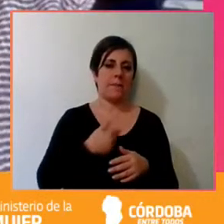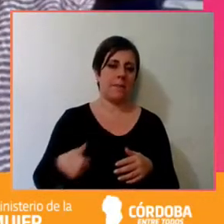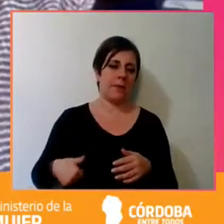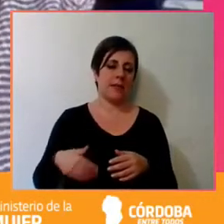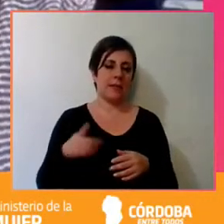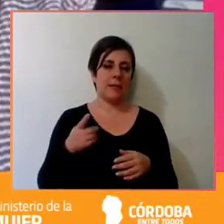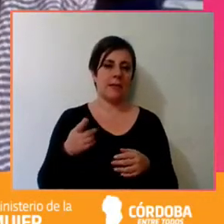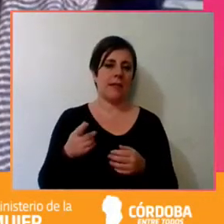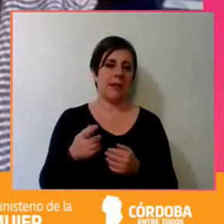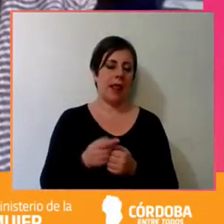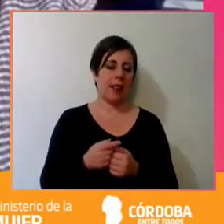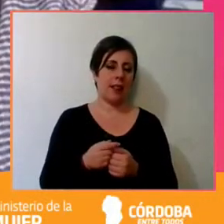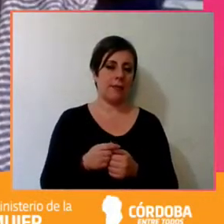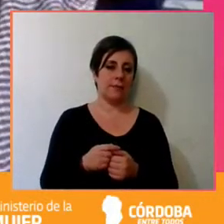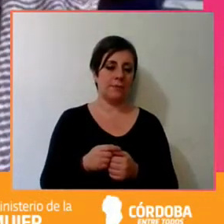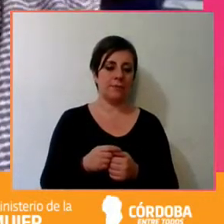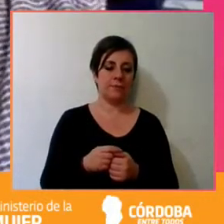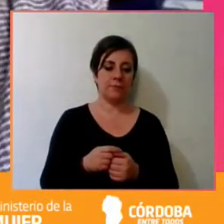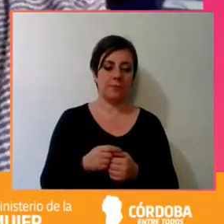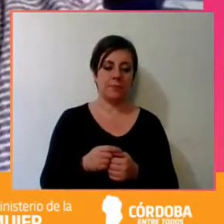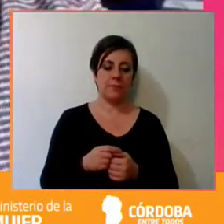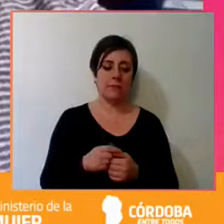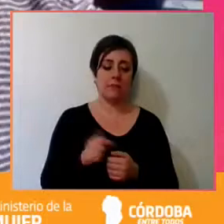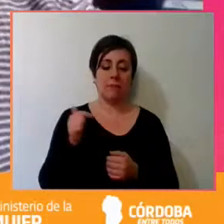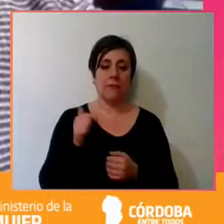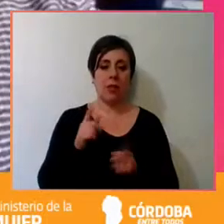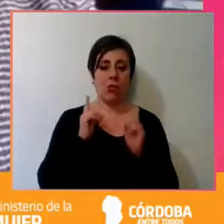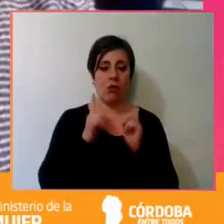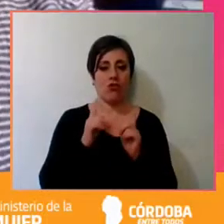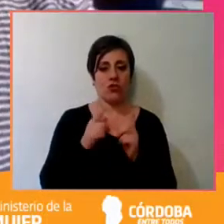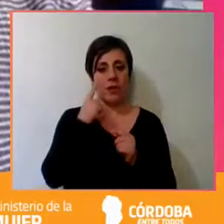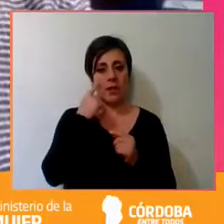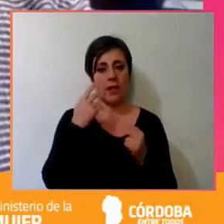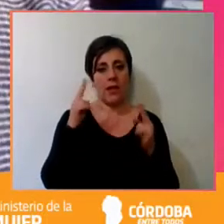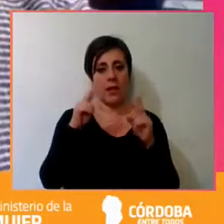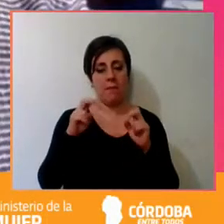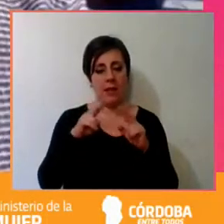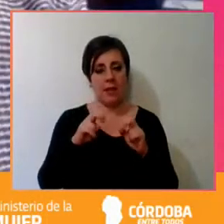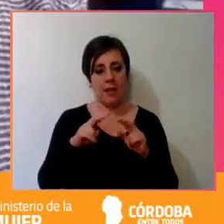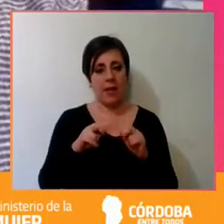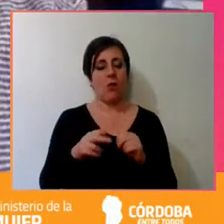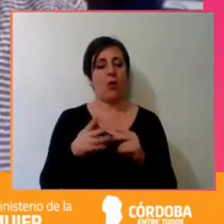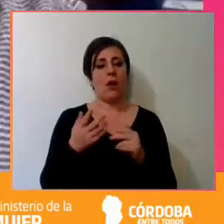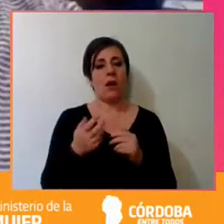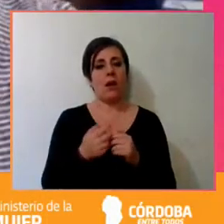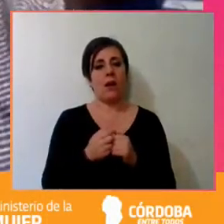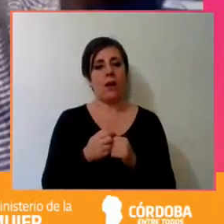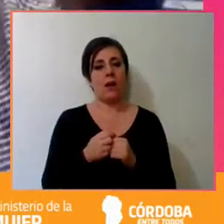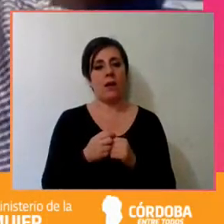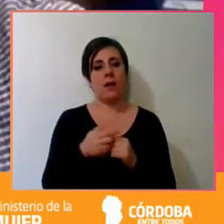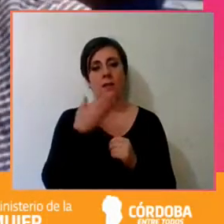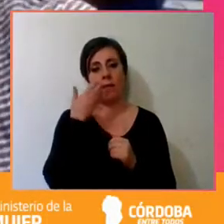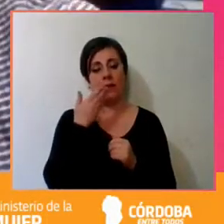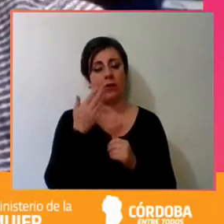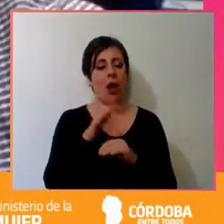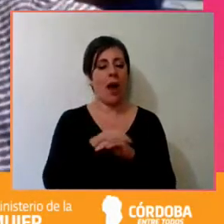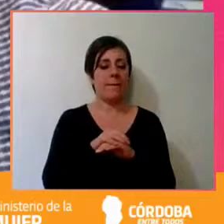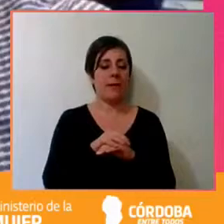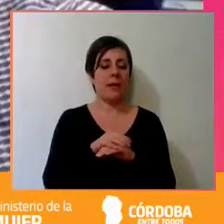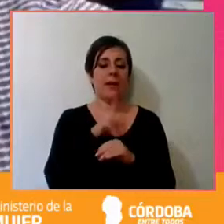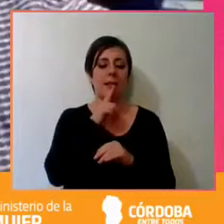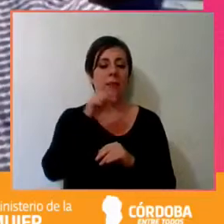Iberoamericana de Municipios por la Igualdad de Género. Actualmente es docente, investigadora de la Unión Iberoamericana de Municipalistas. Estoy hablando de mi querida amiga